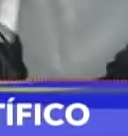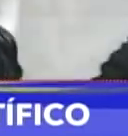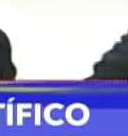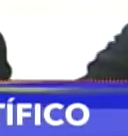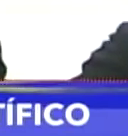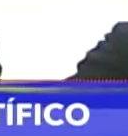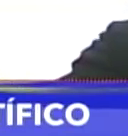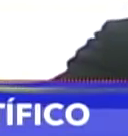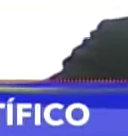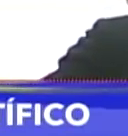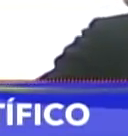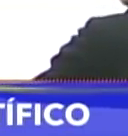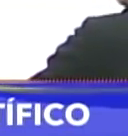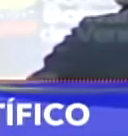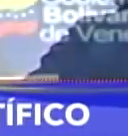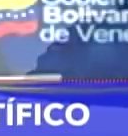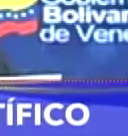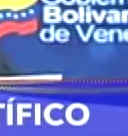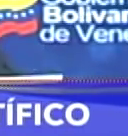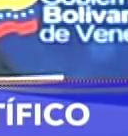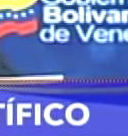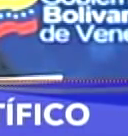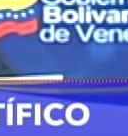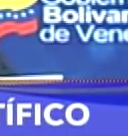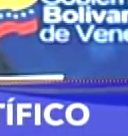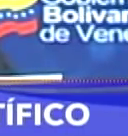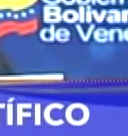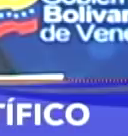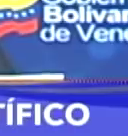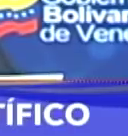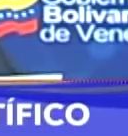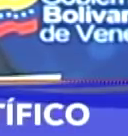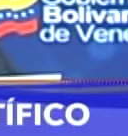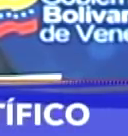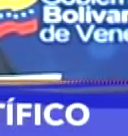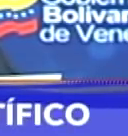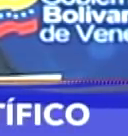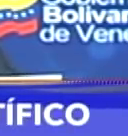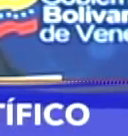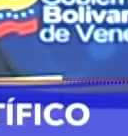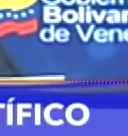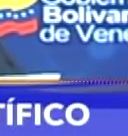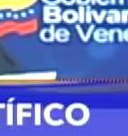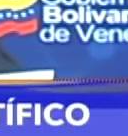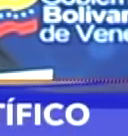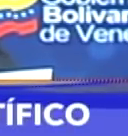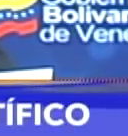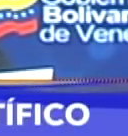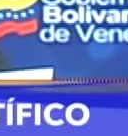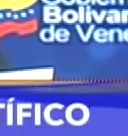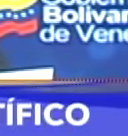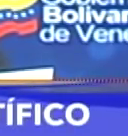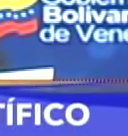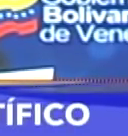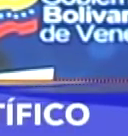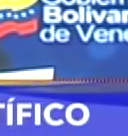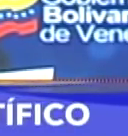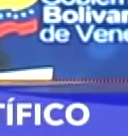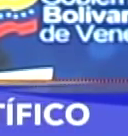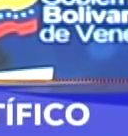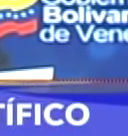Coordinadora General del Consejo Presidencial para la Ciencia, Tecnología e Innovación. Quiero darle un saludo